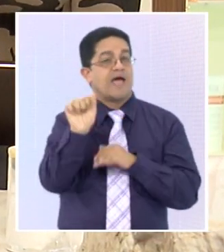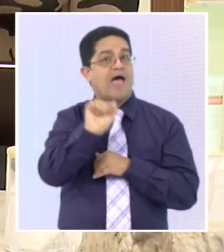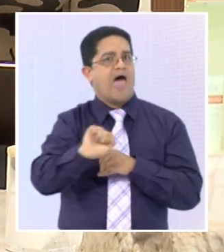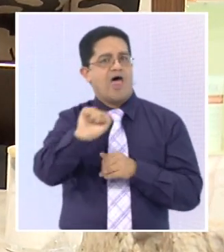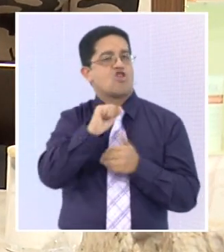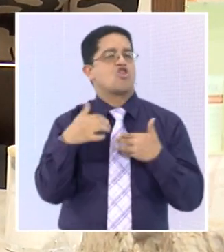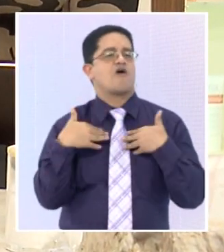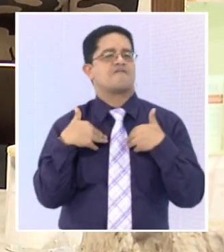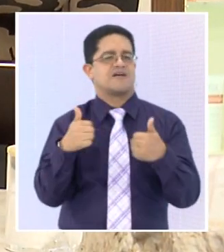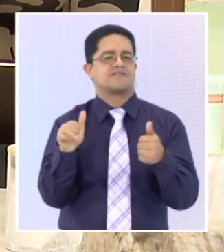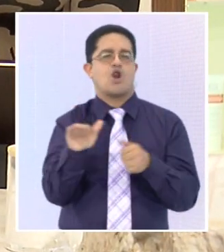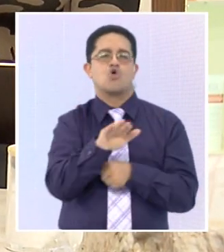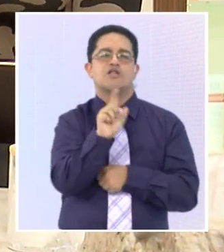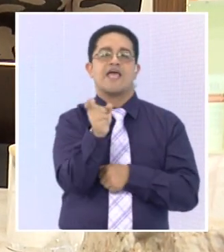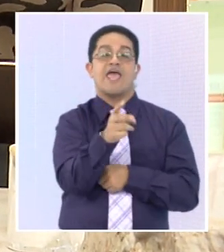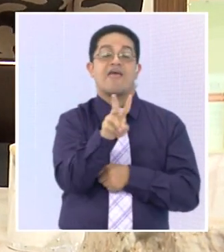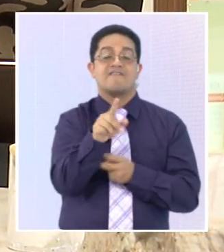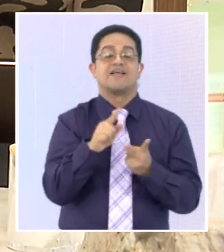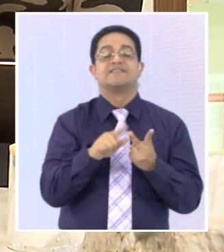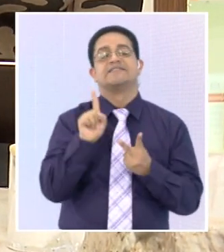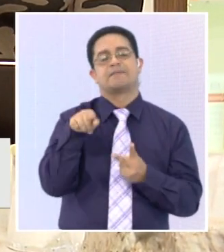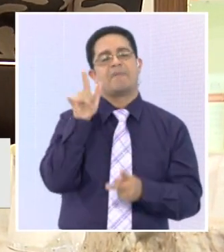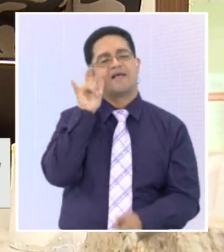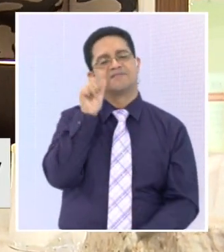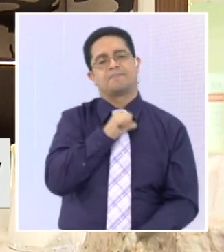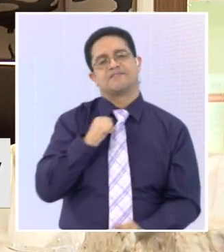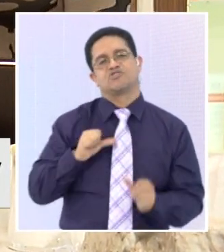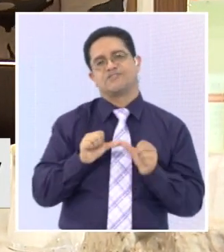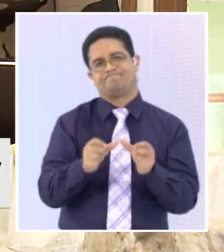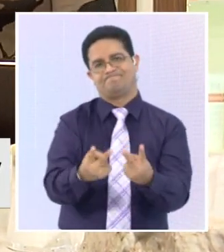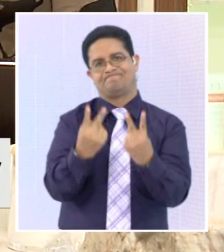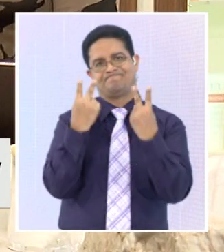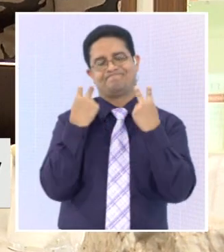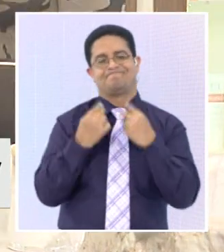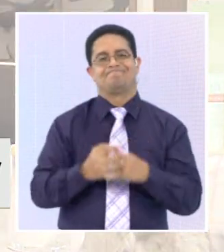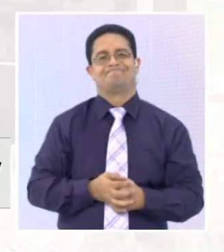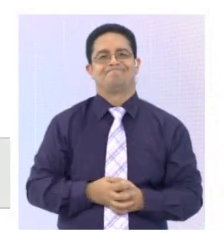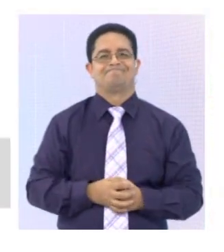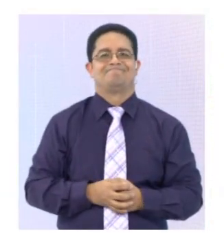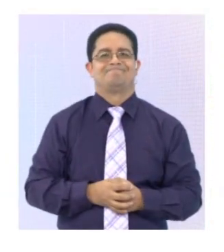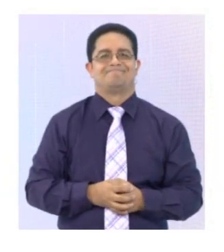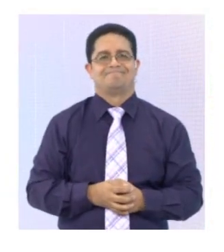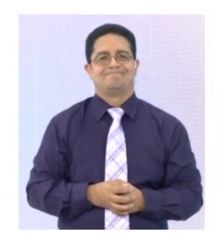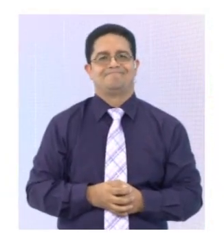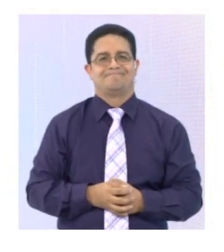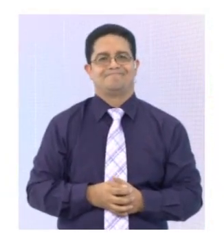@salud_gb, @DanielJSalas, ya regresamos con mucho más del cuidado de la piel.